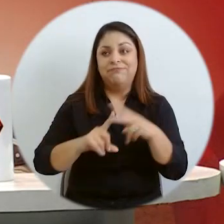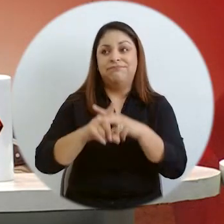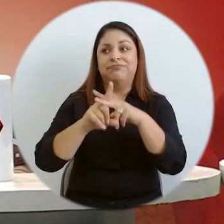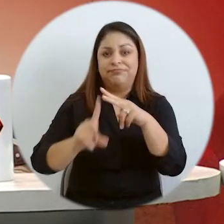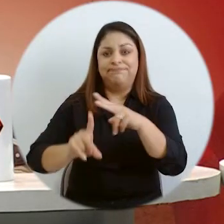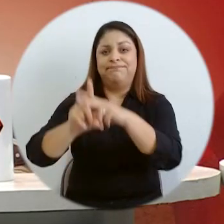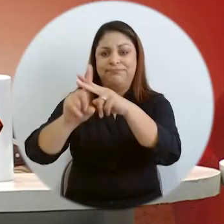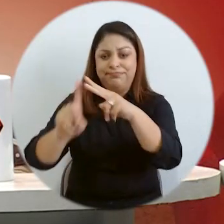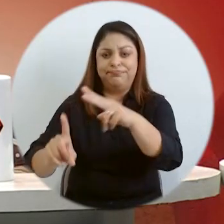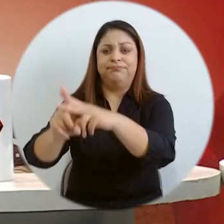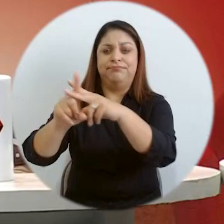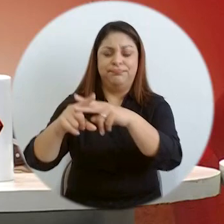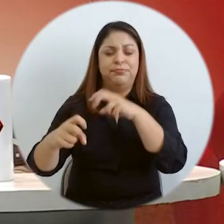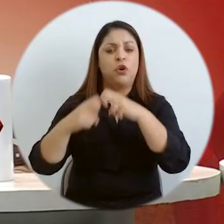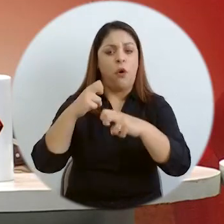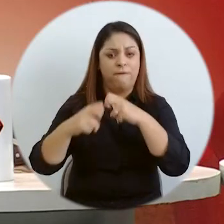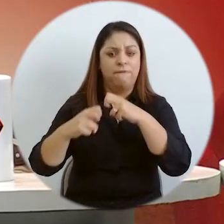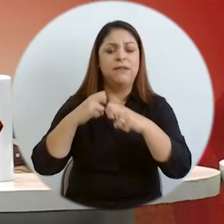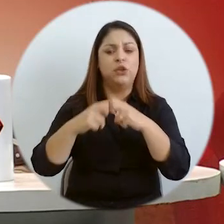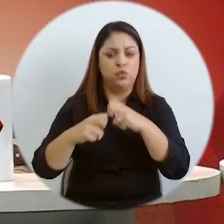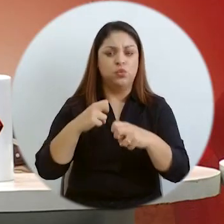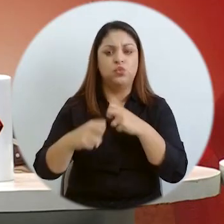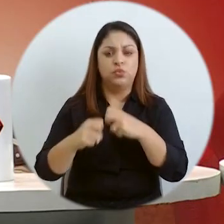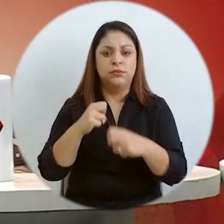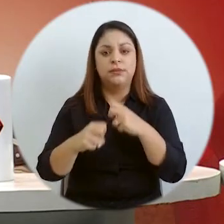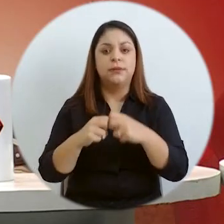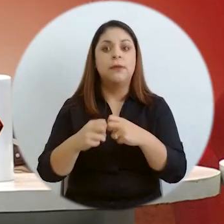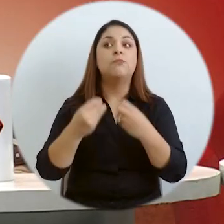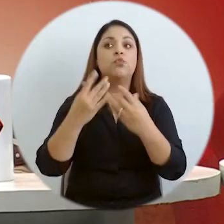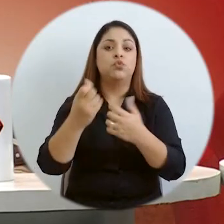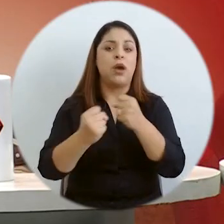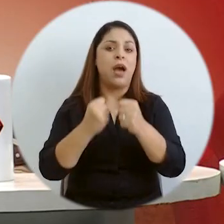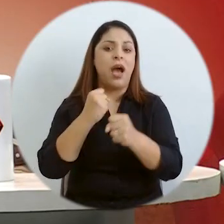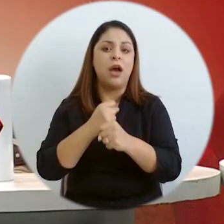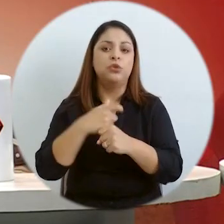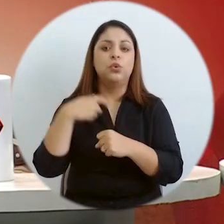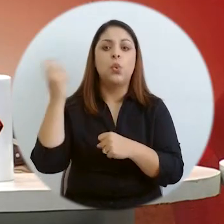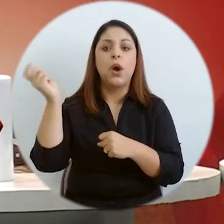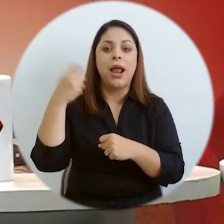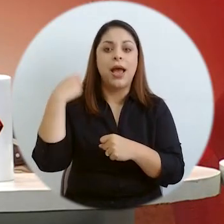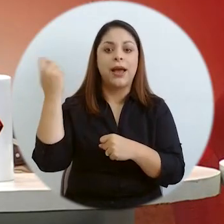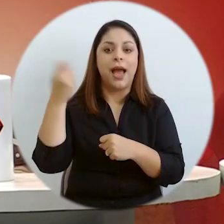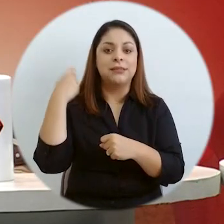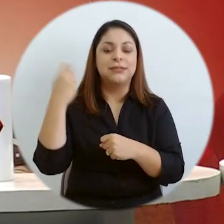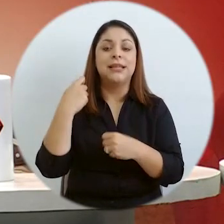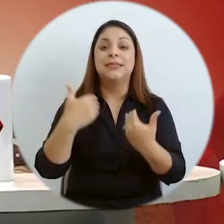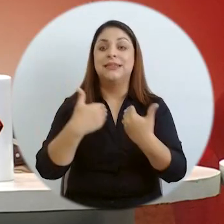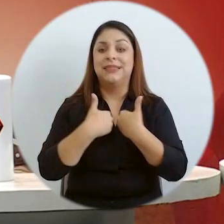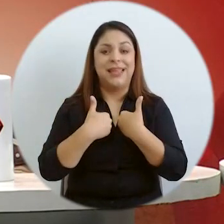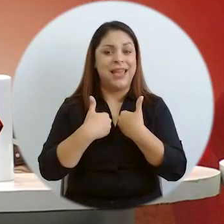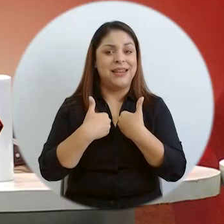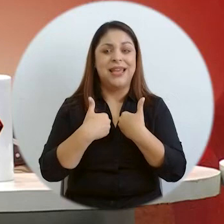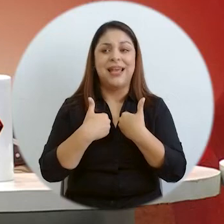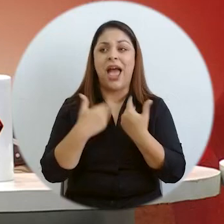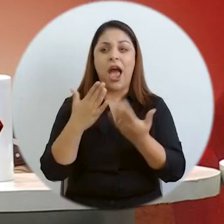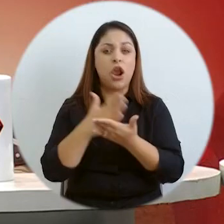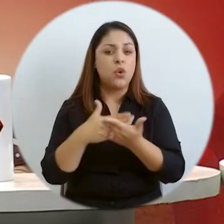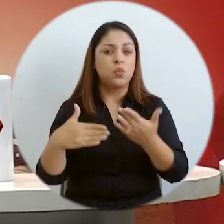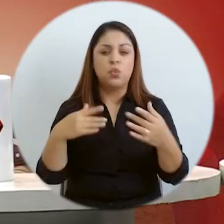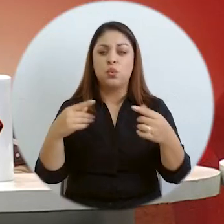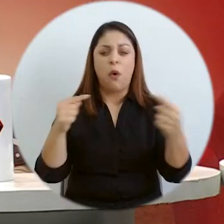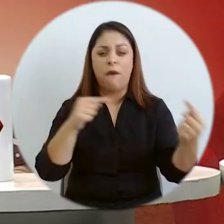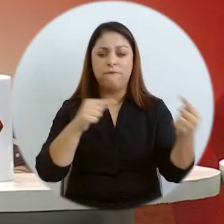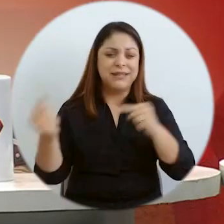en aparecer. Es decir, han sido muchas décadas en los que Guanacaste pues tiene con frecuencia uno u